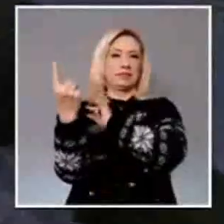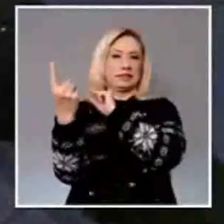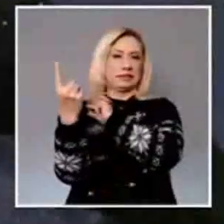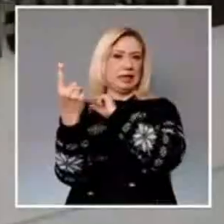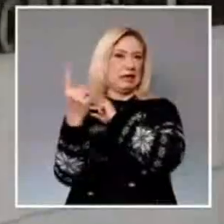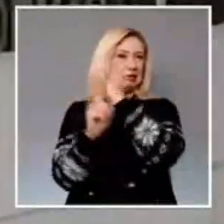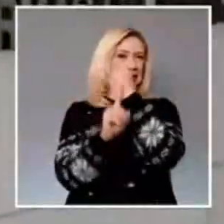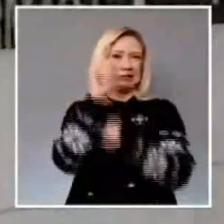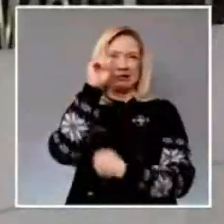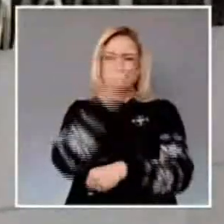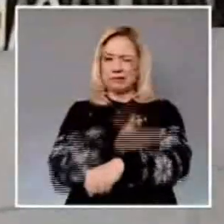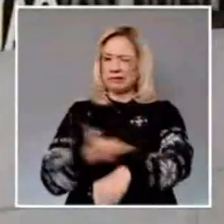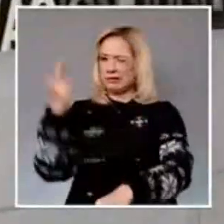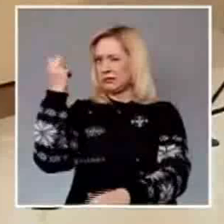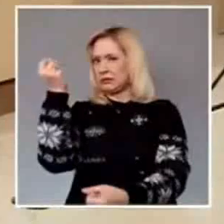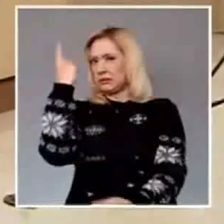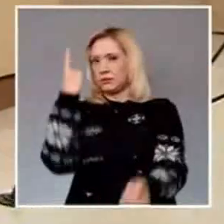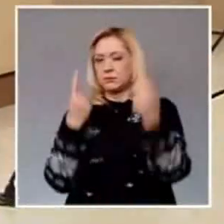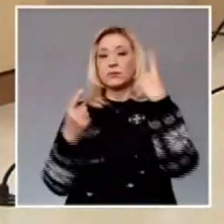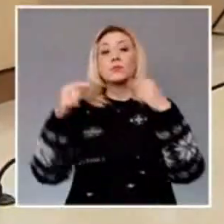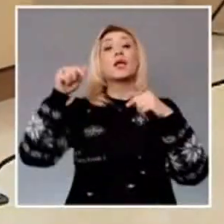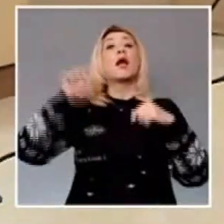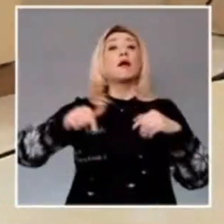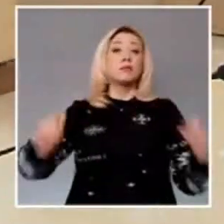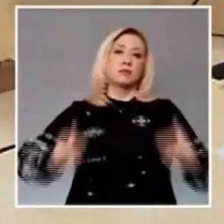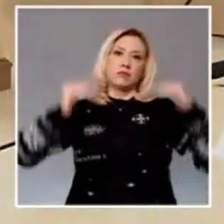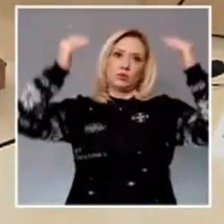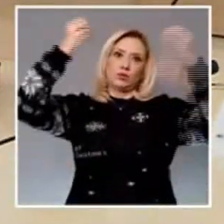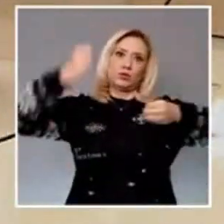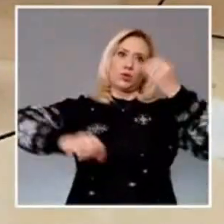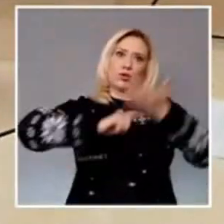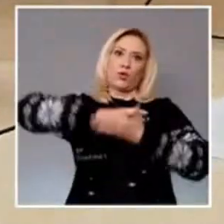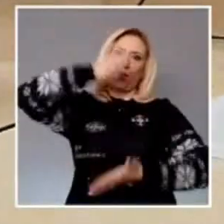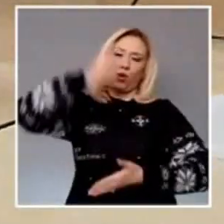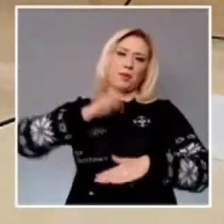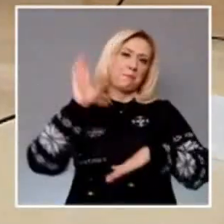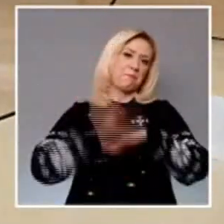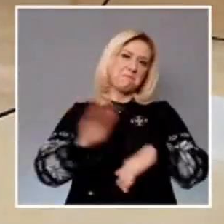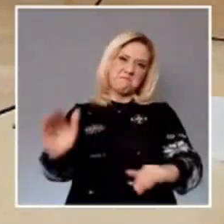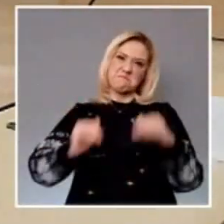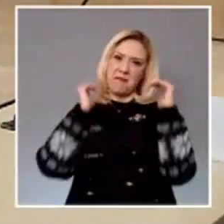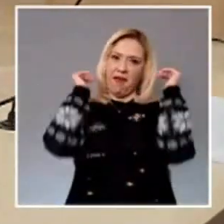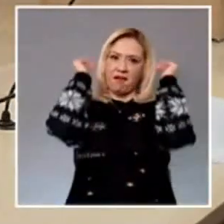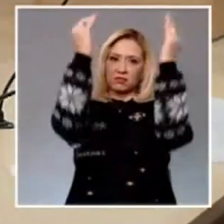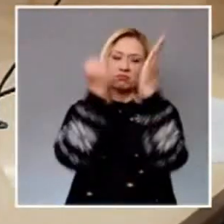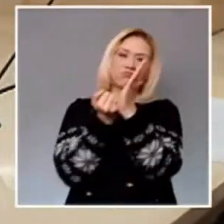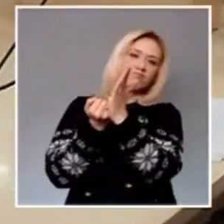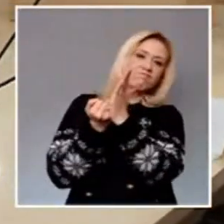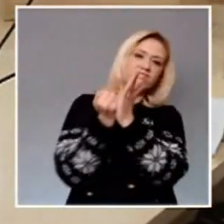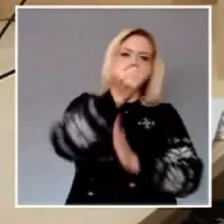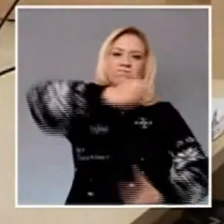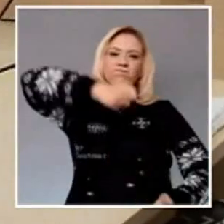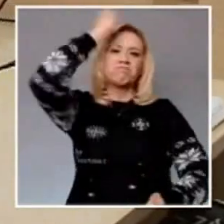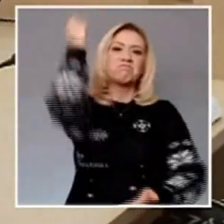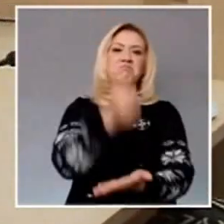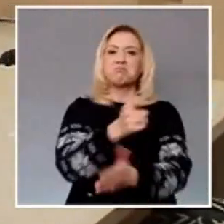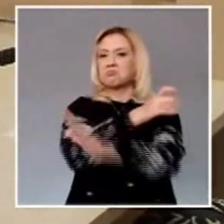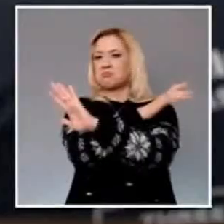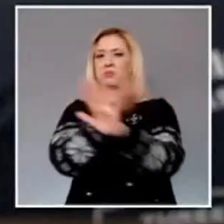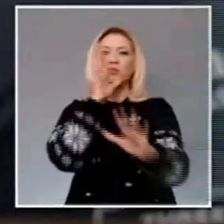Nación es el máximo órgano jurisdiccional que resuelve en definitiva y genera precedentes judiciales para casos